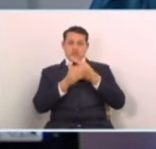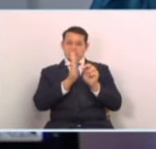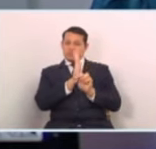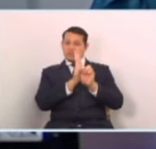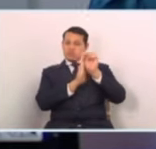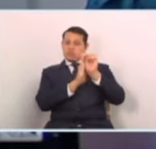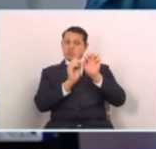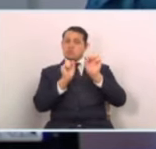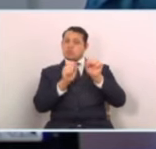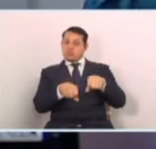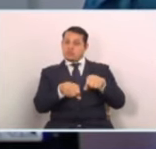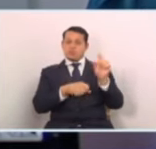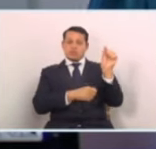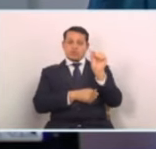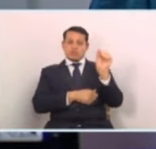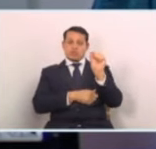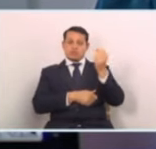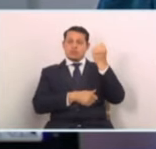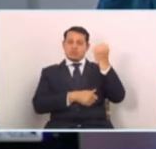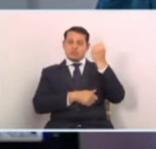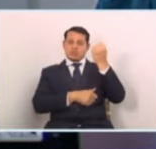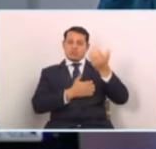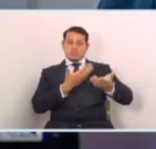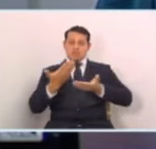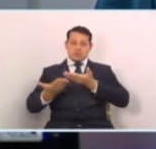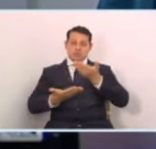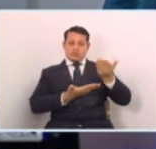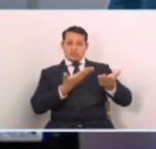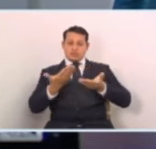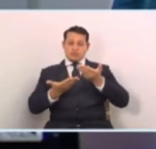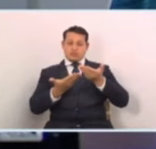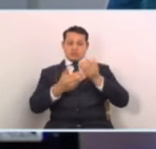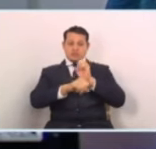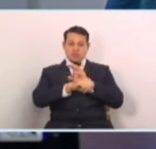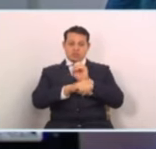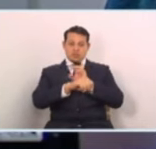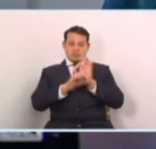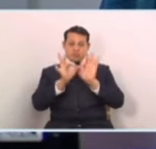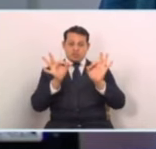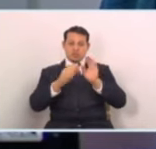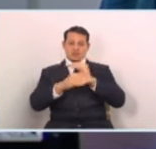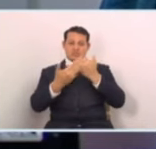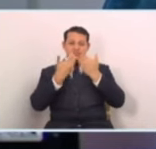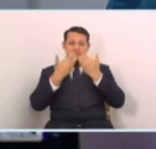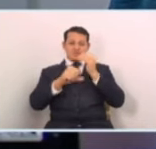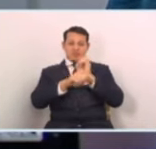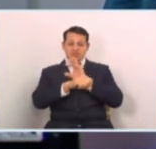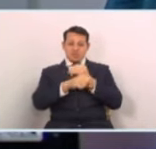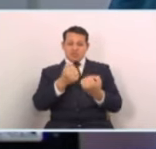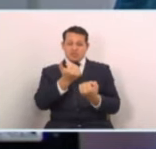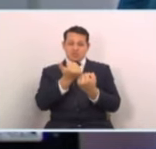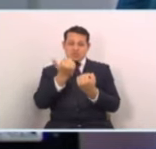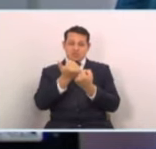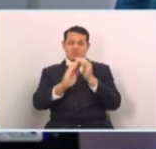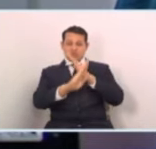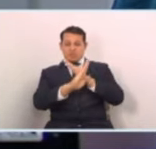nivel han podido prestar importantes servicios de asesoría, de apoyo,